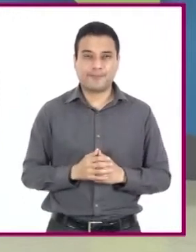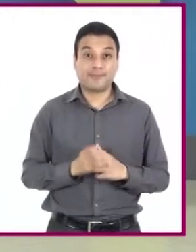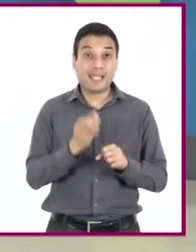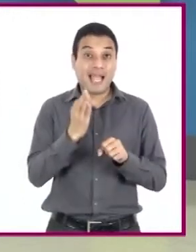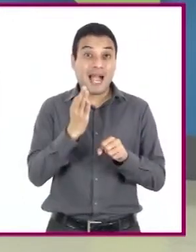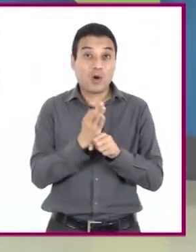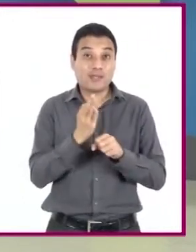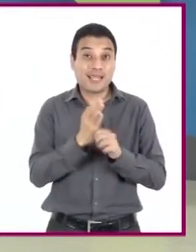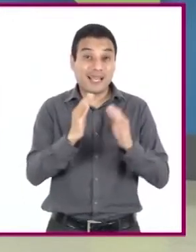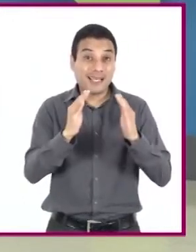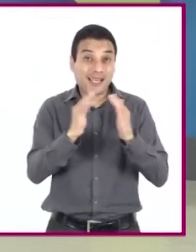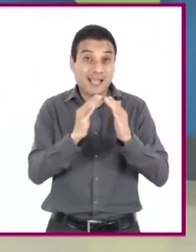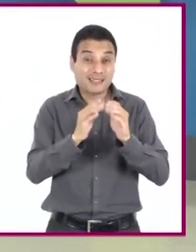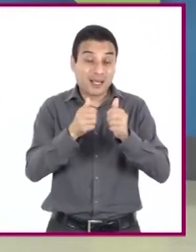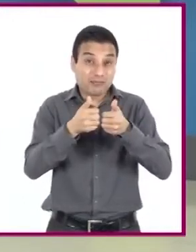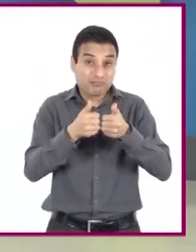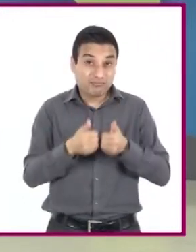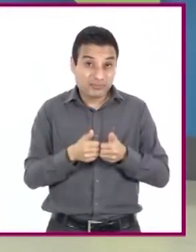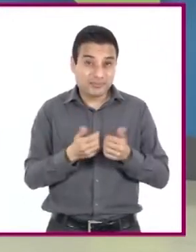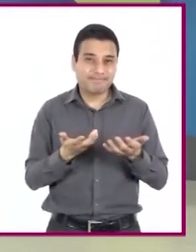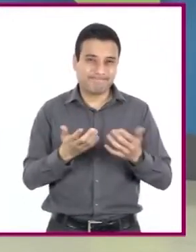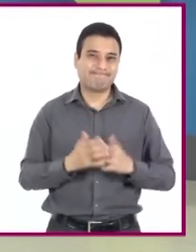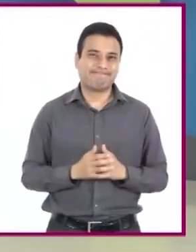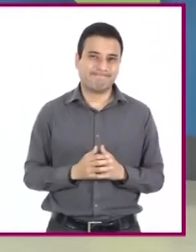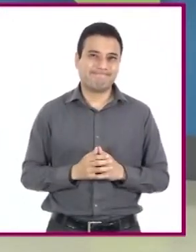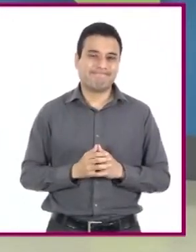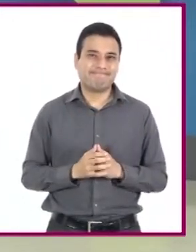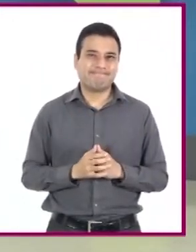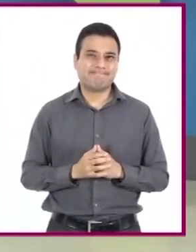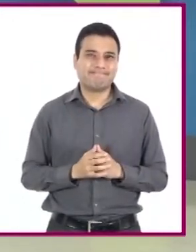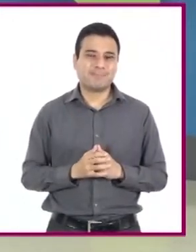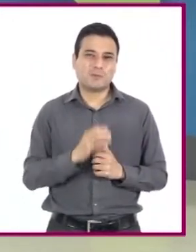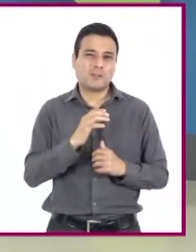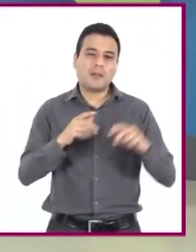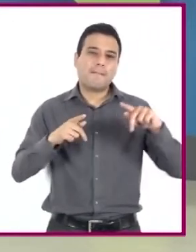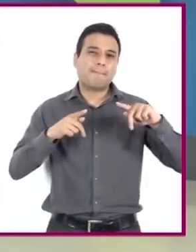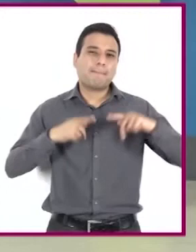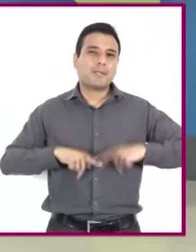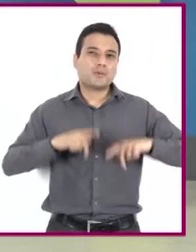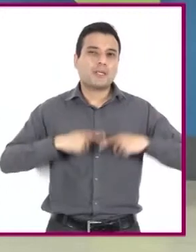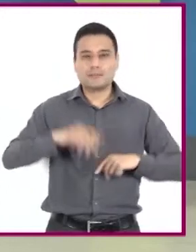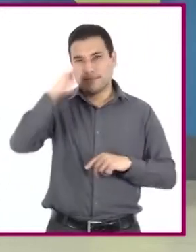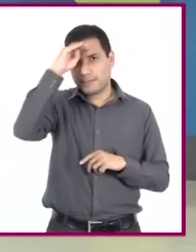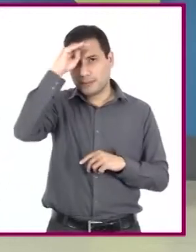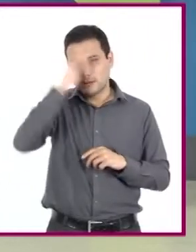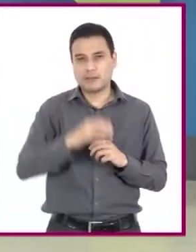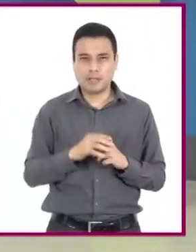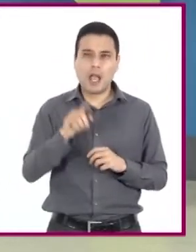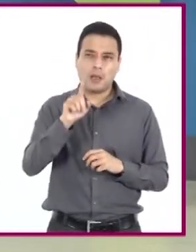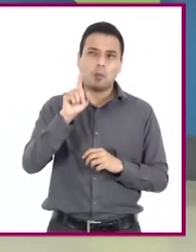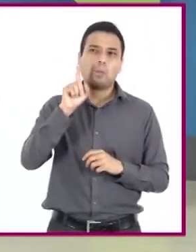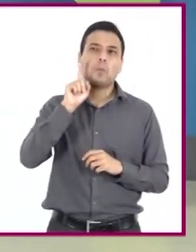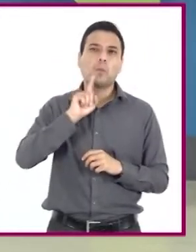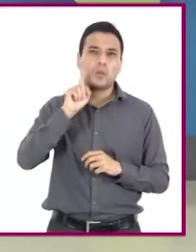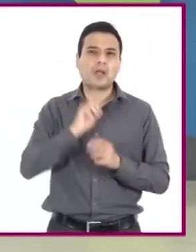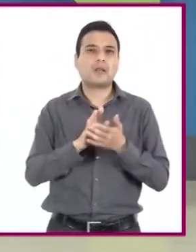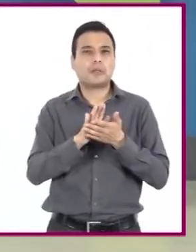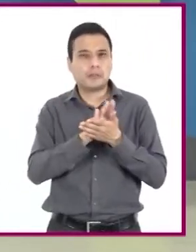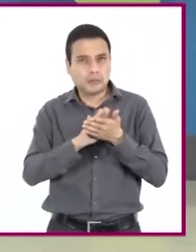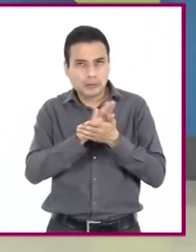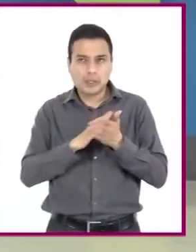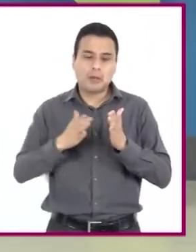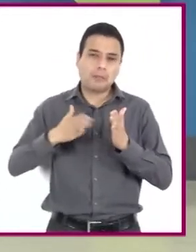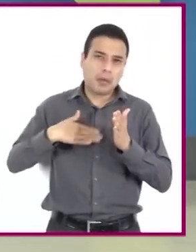los estereotipos de género asignan la responsabilidad en el hogar a las mujeres, especialmente a la